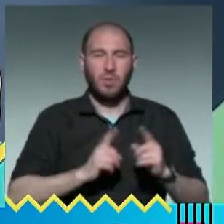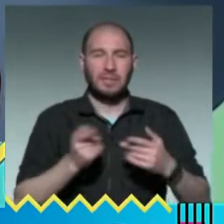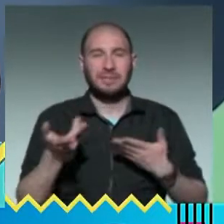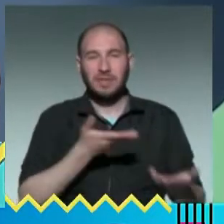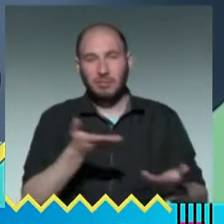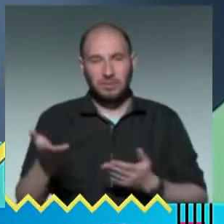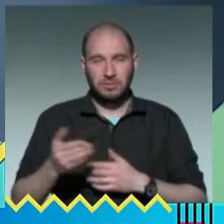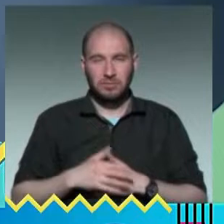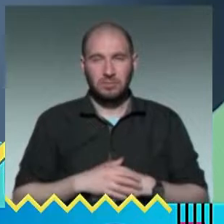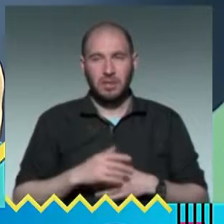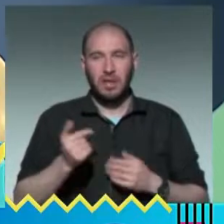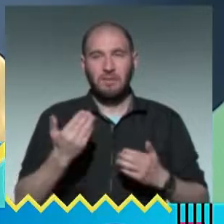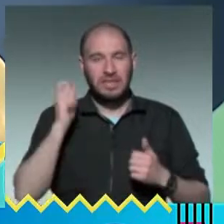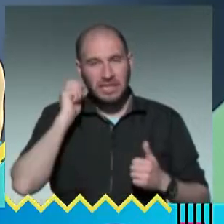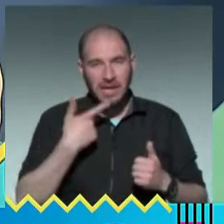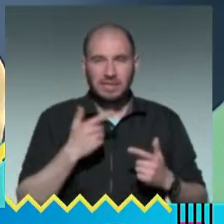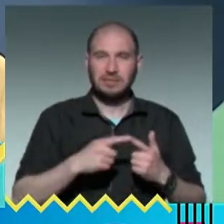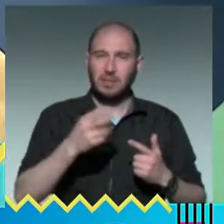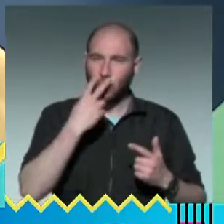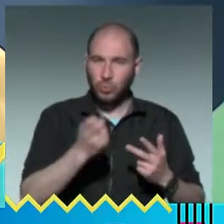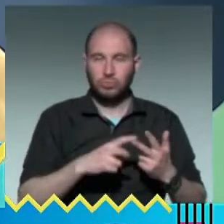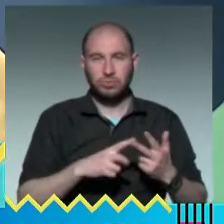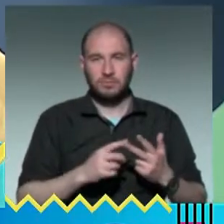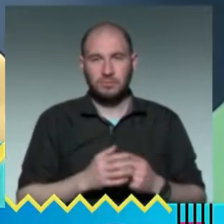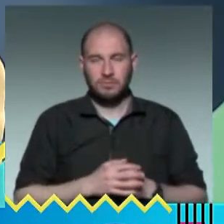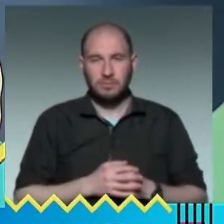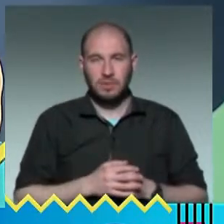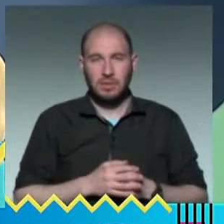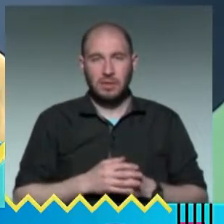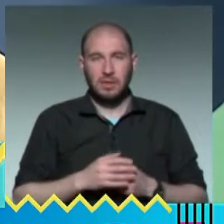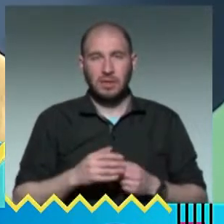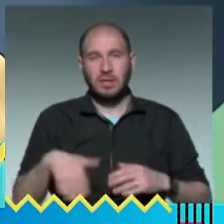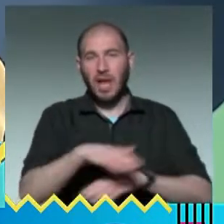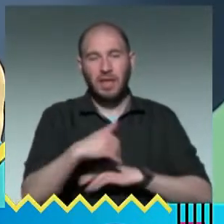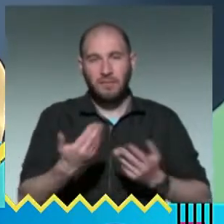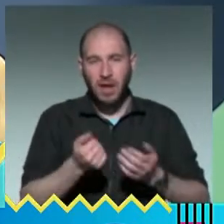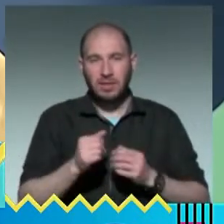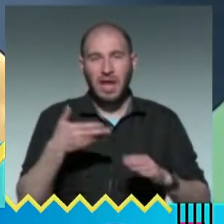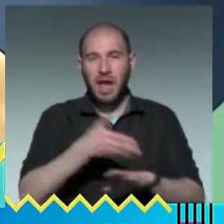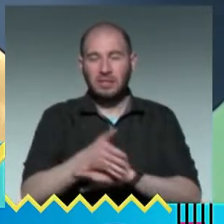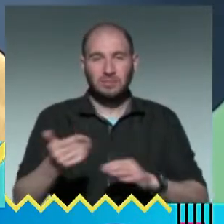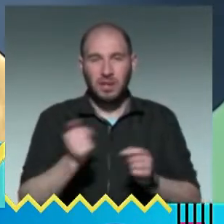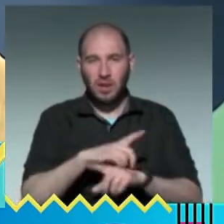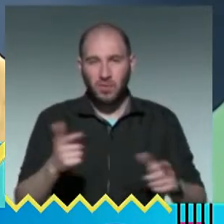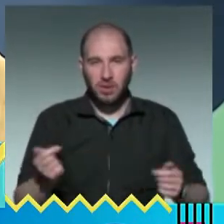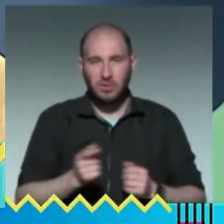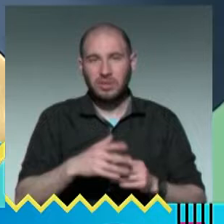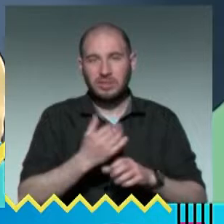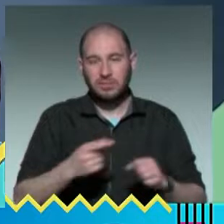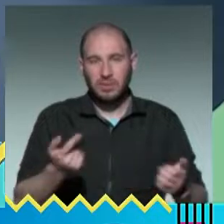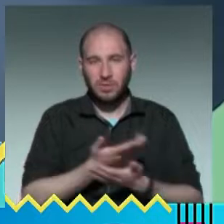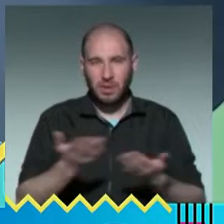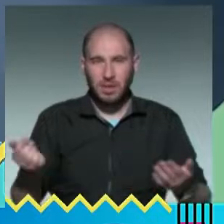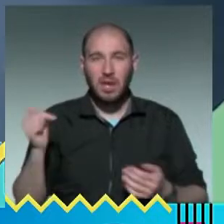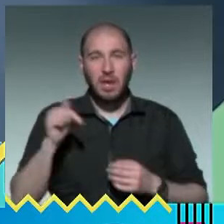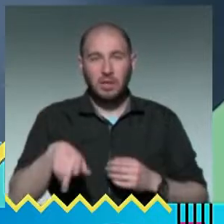servicios. Te falta el gas, te falta la luz, te faltan las calles, no tenés accesibilidad desde los transportes, y